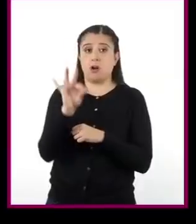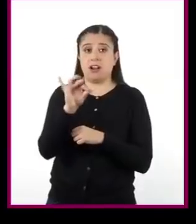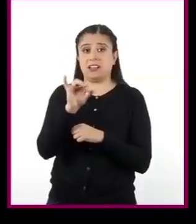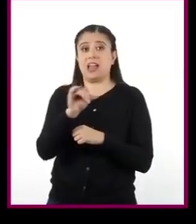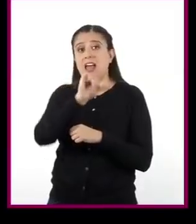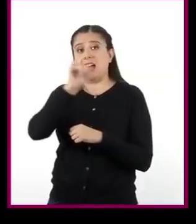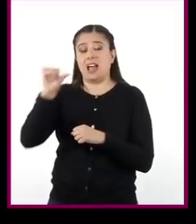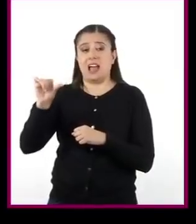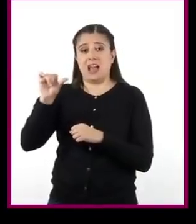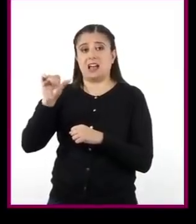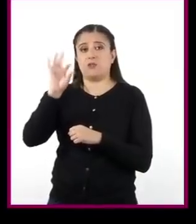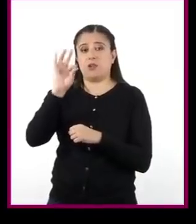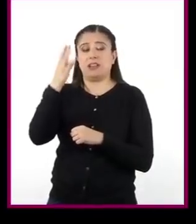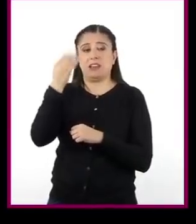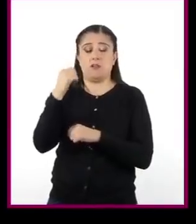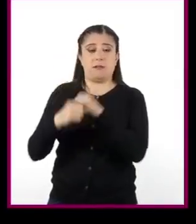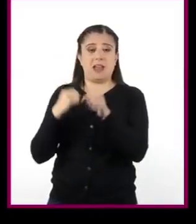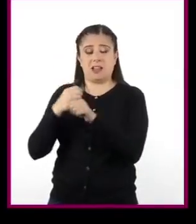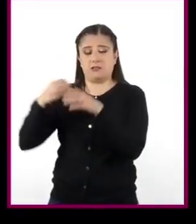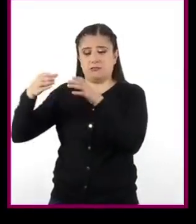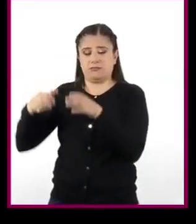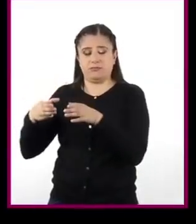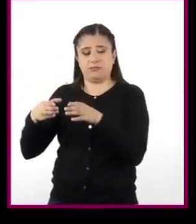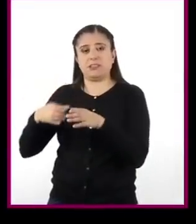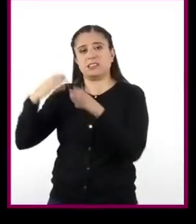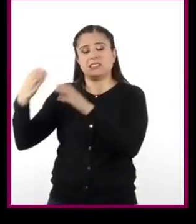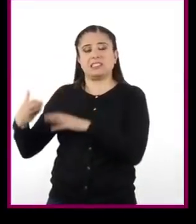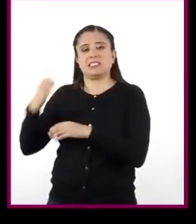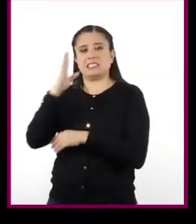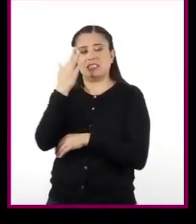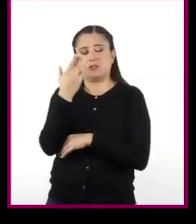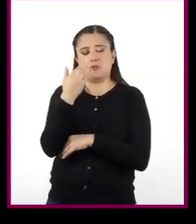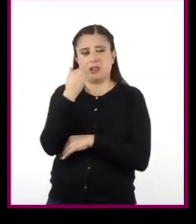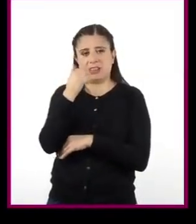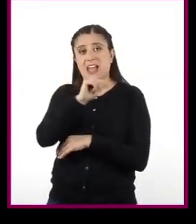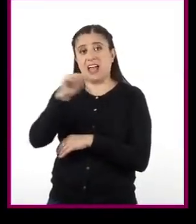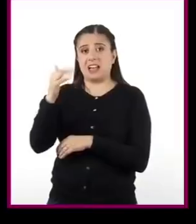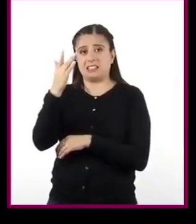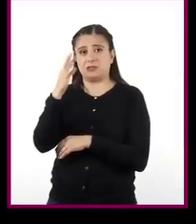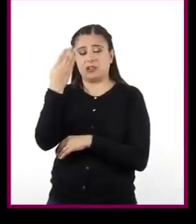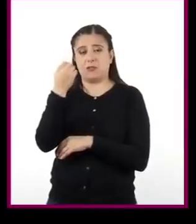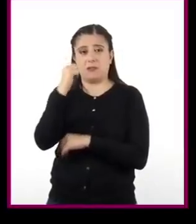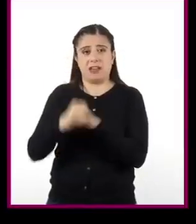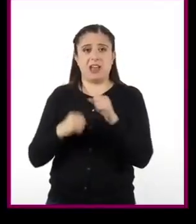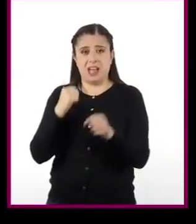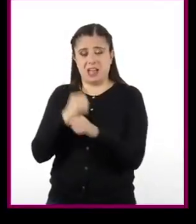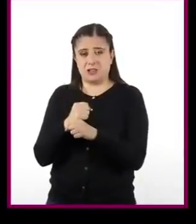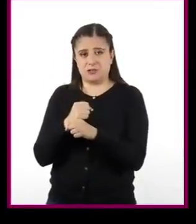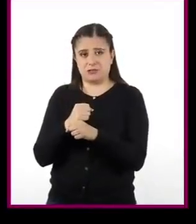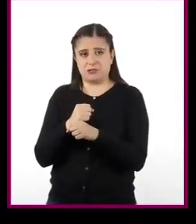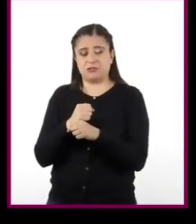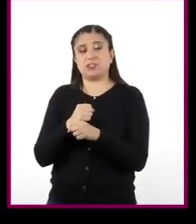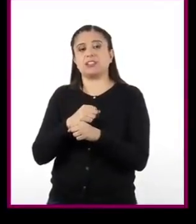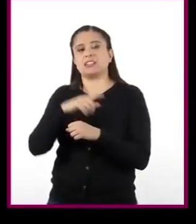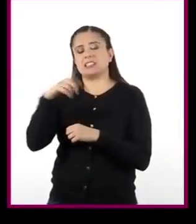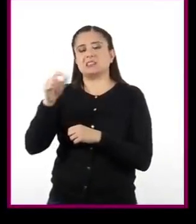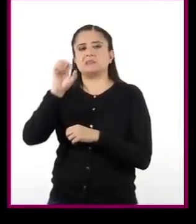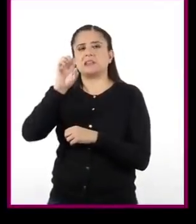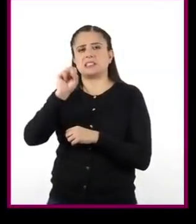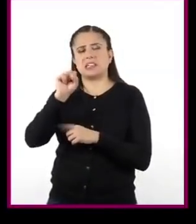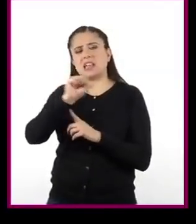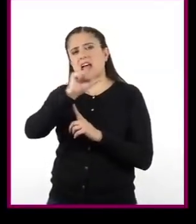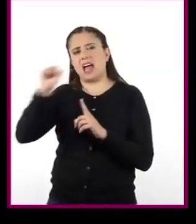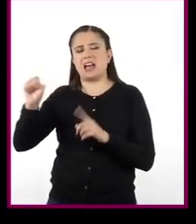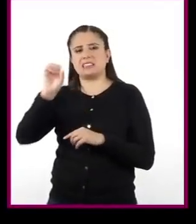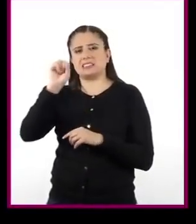40 a 49 años, 50 a 59 años, y yo creo que si ponemos de 60